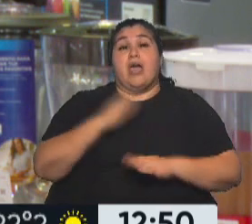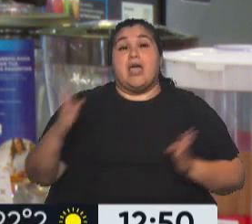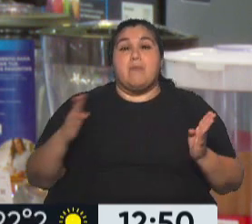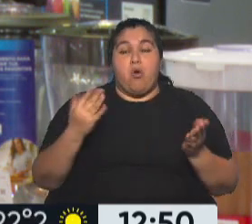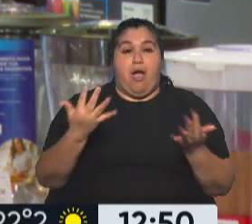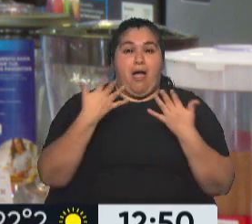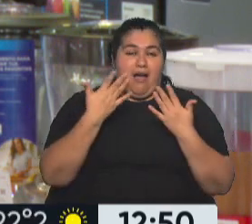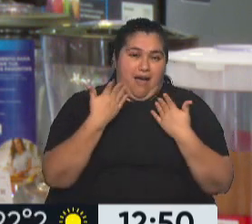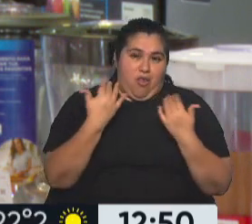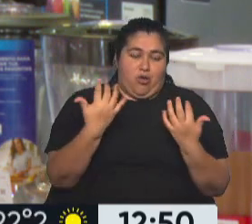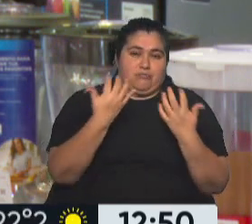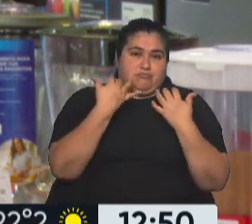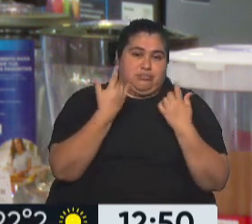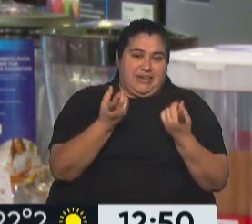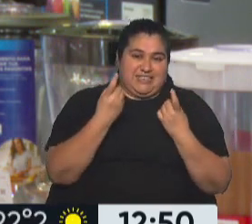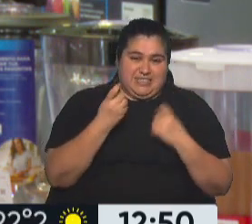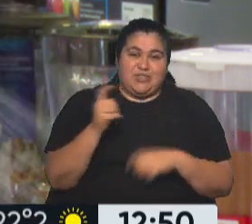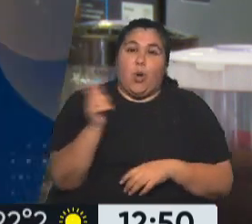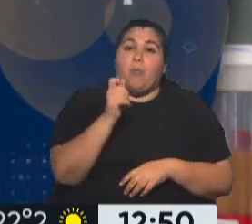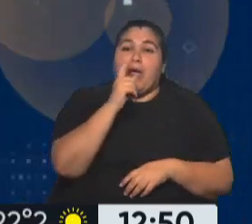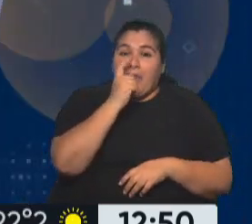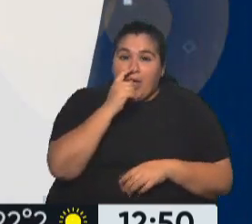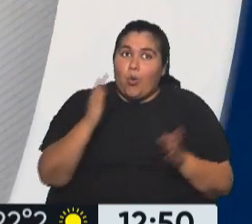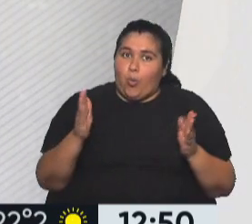que vamos por un buen junio por un muy buen junio